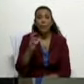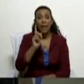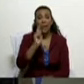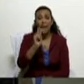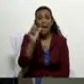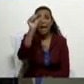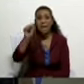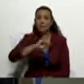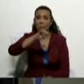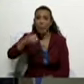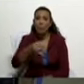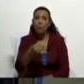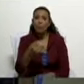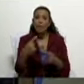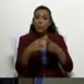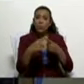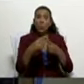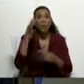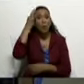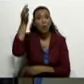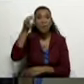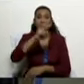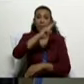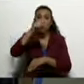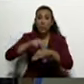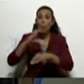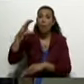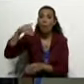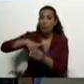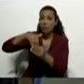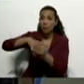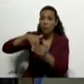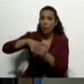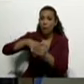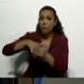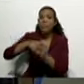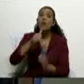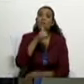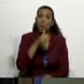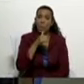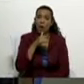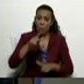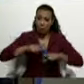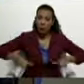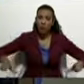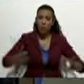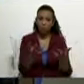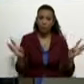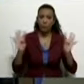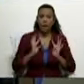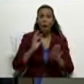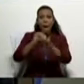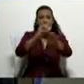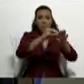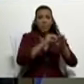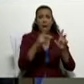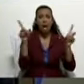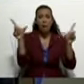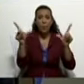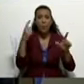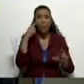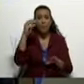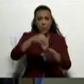tribunal. Desde el Consejo Nacional Electoral informamos al pueblo